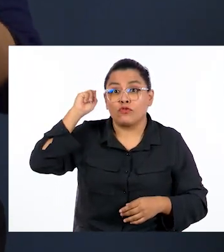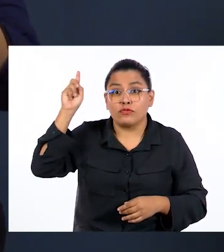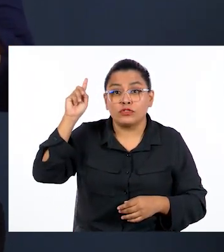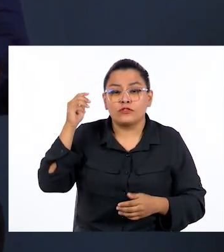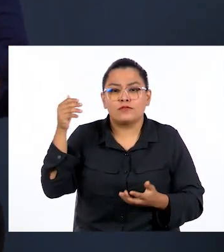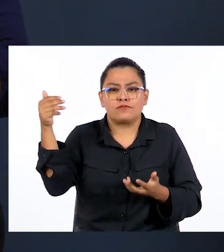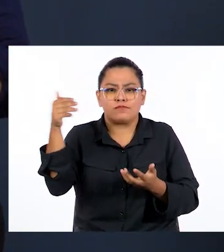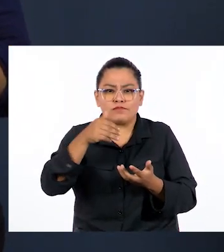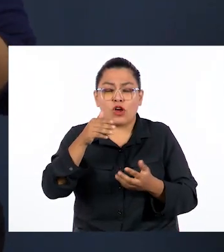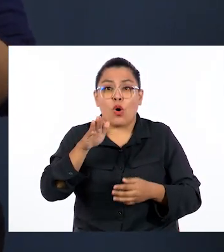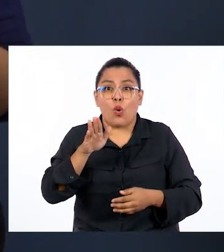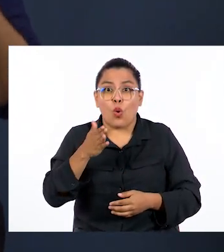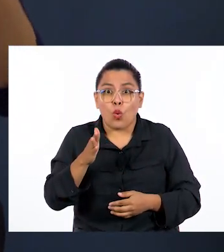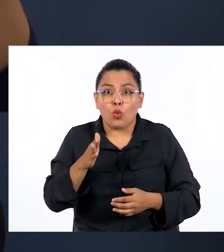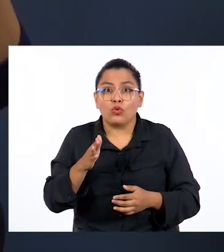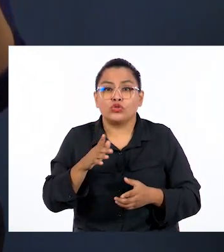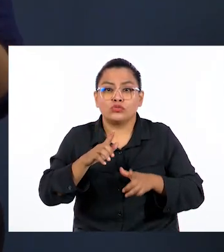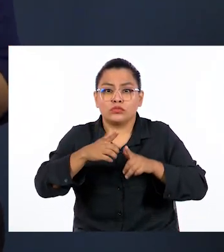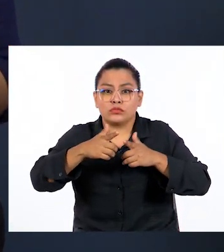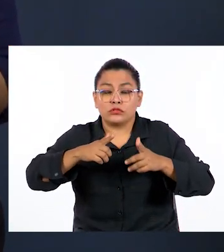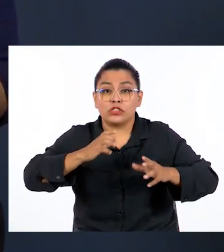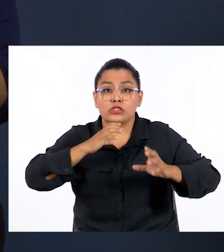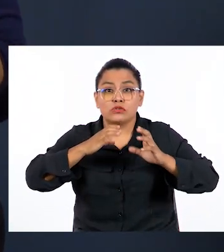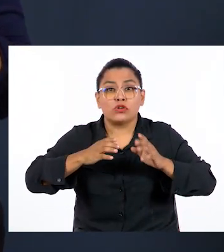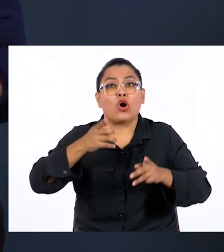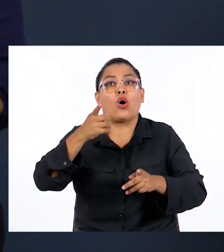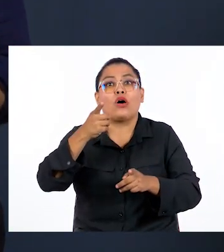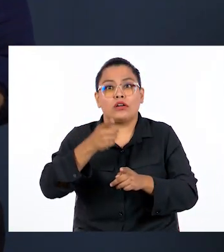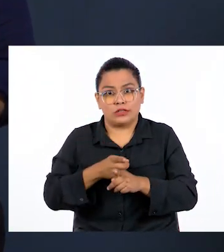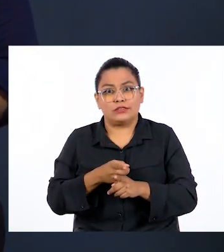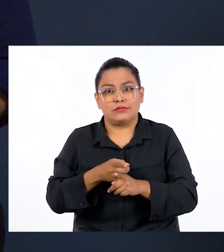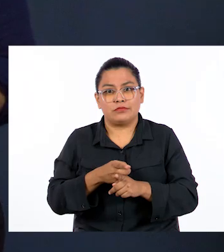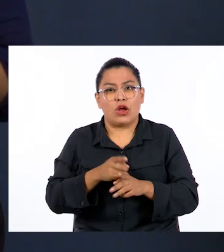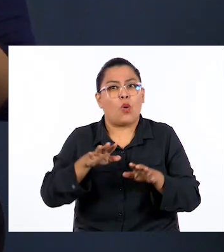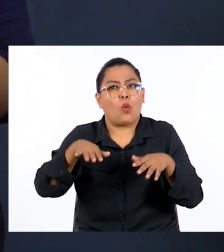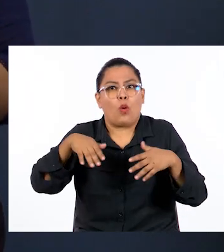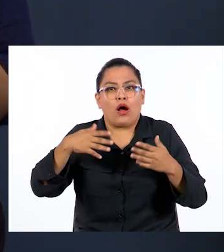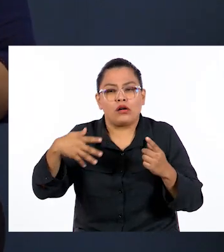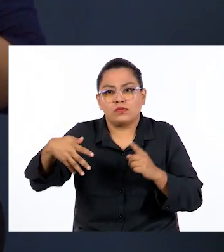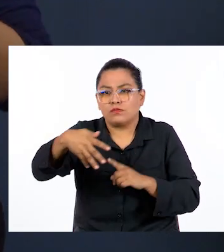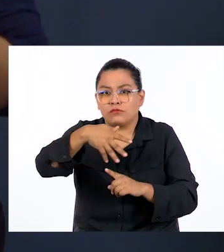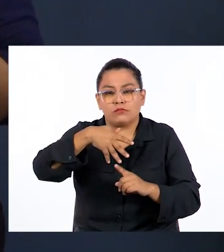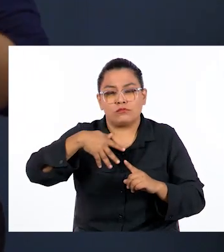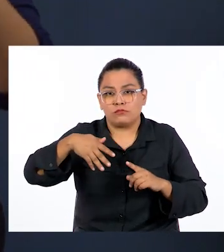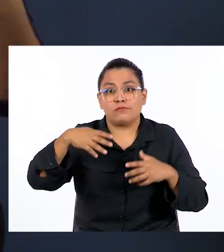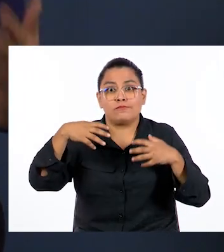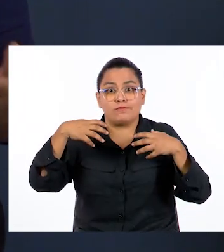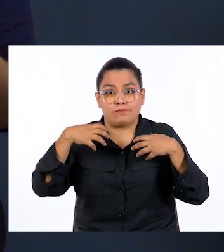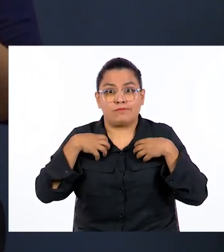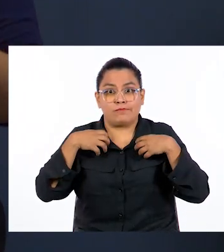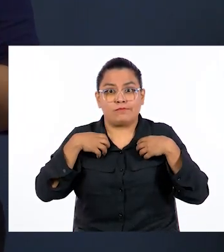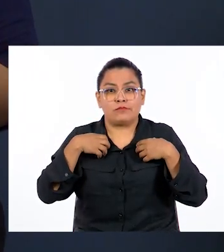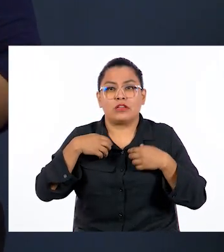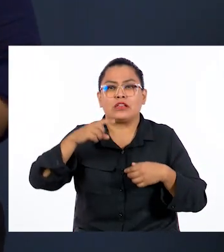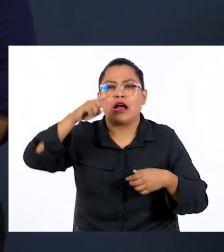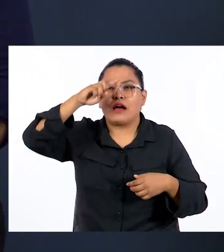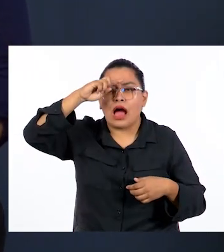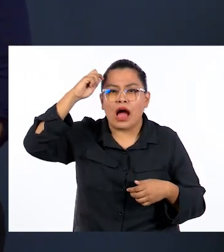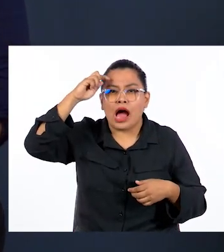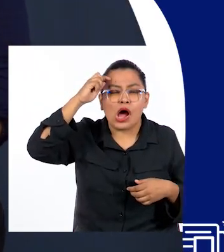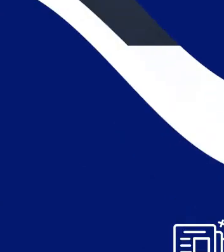hagan uso del lenguaje y se comuniquen efectivamente en cualquier ámbito de su vida, ya sea laboral o